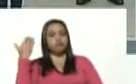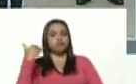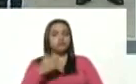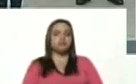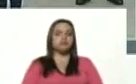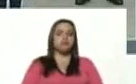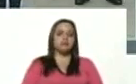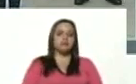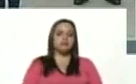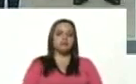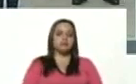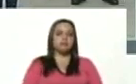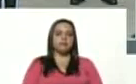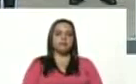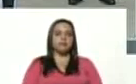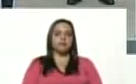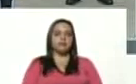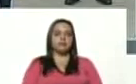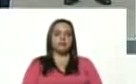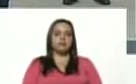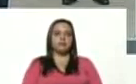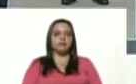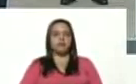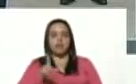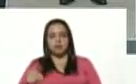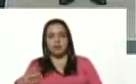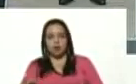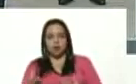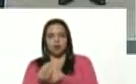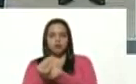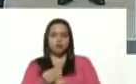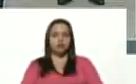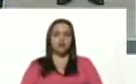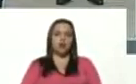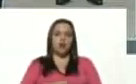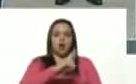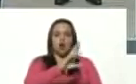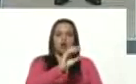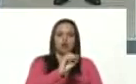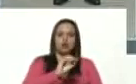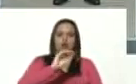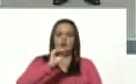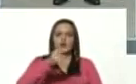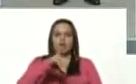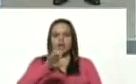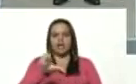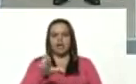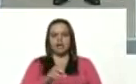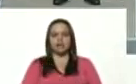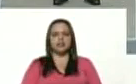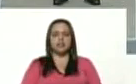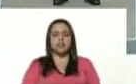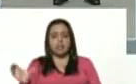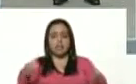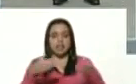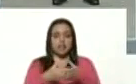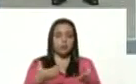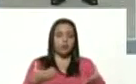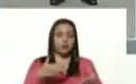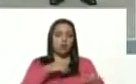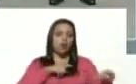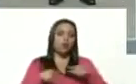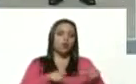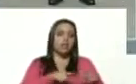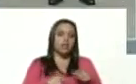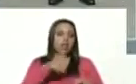el chiquitico, el Roque Pérez, el equipo de la Coordinadora Popular de Caracas.